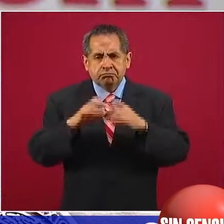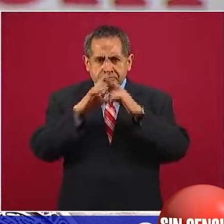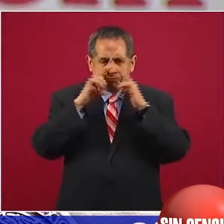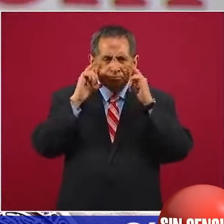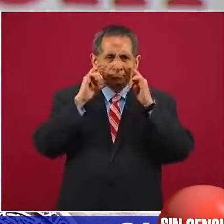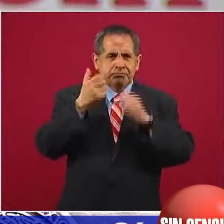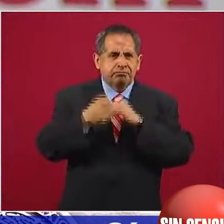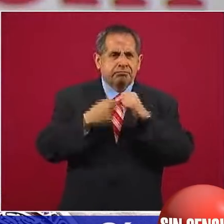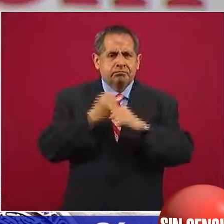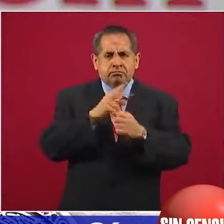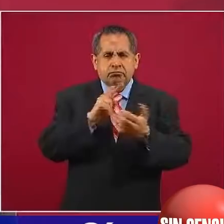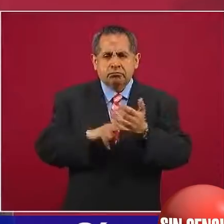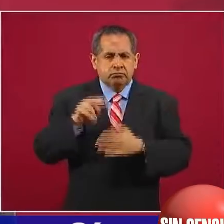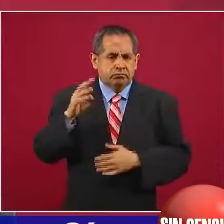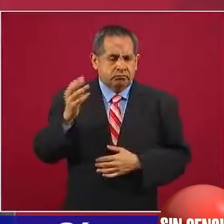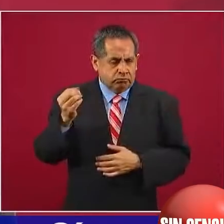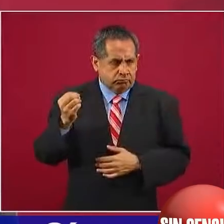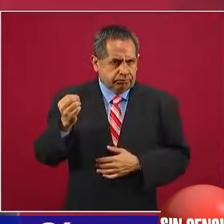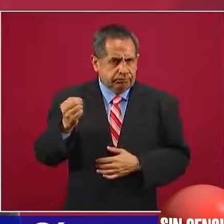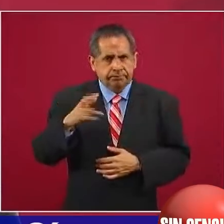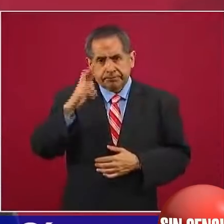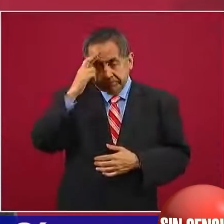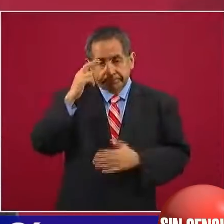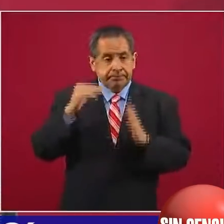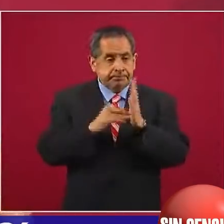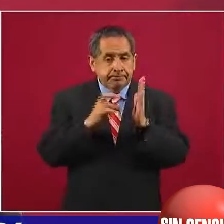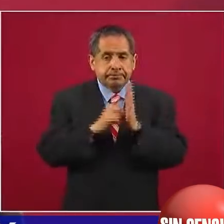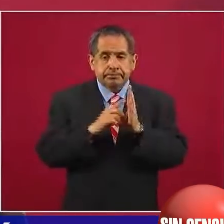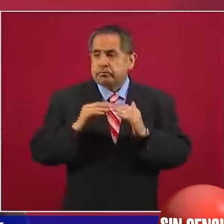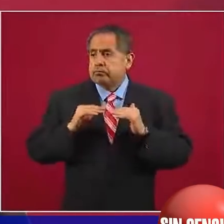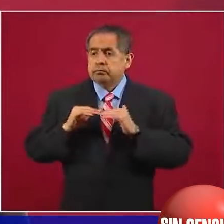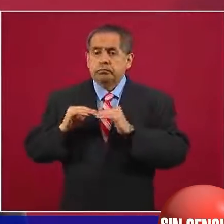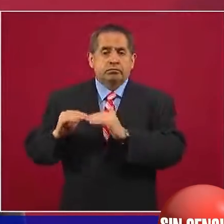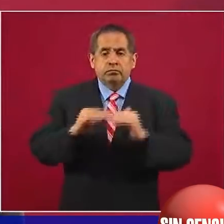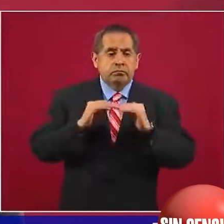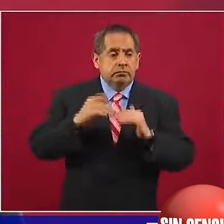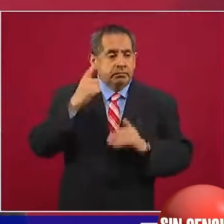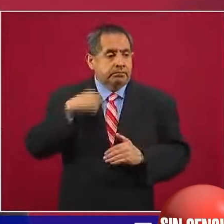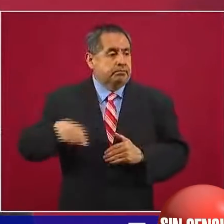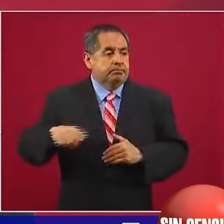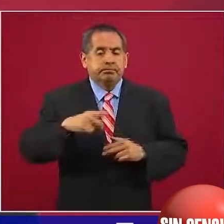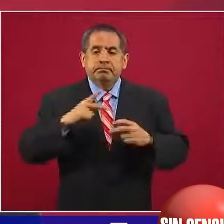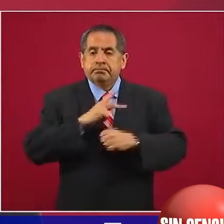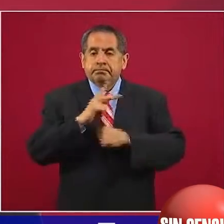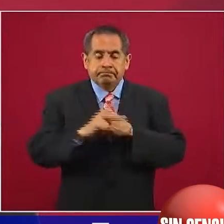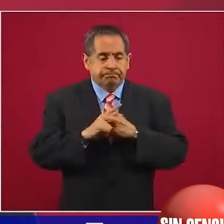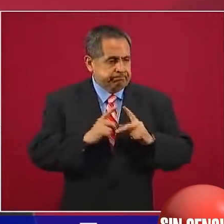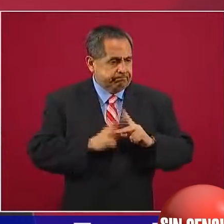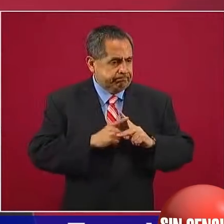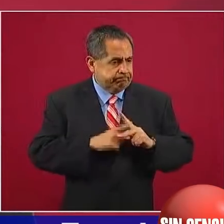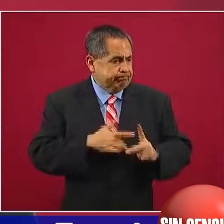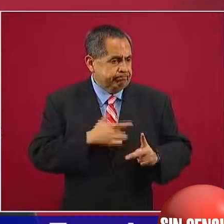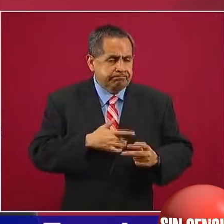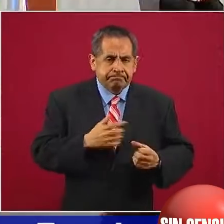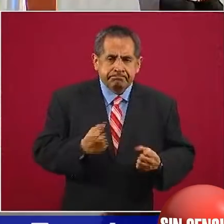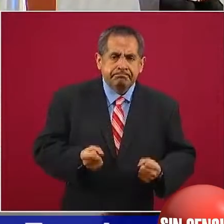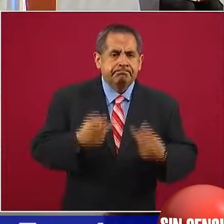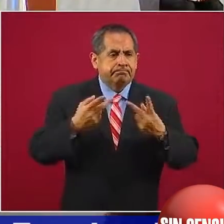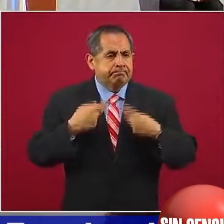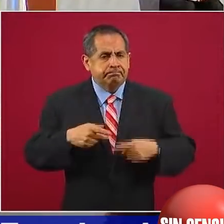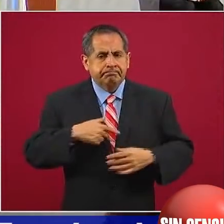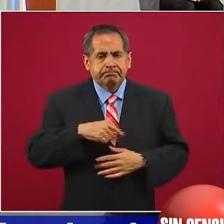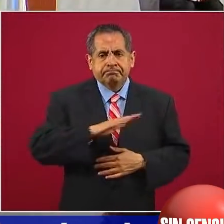2009, métodos estandarizados para que los países hagan este ejercicio de análisis del exceso de